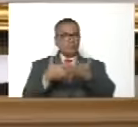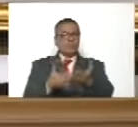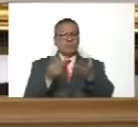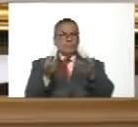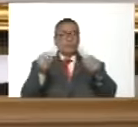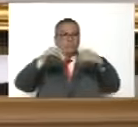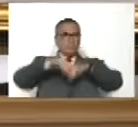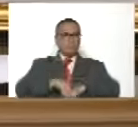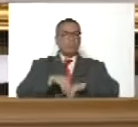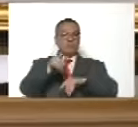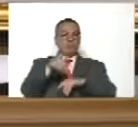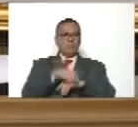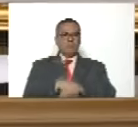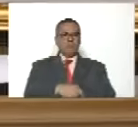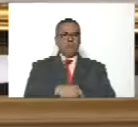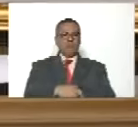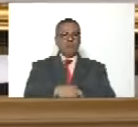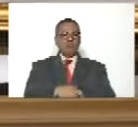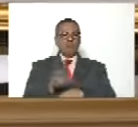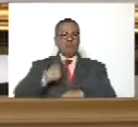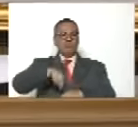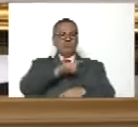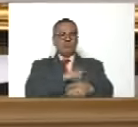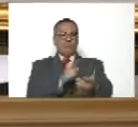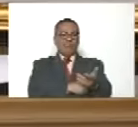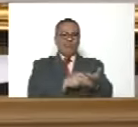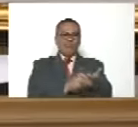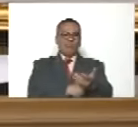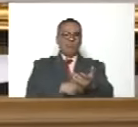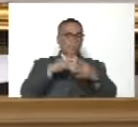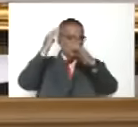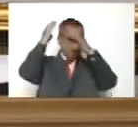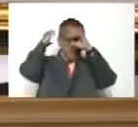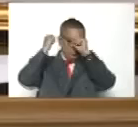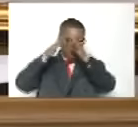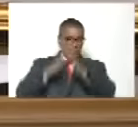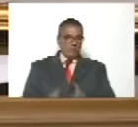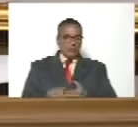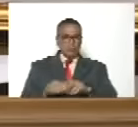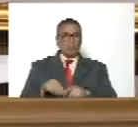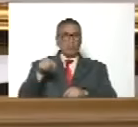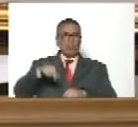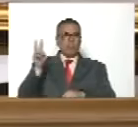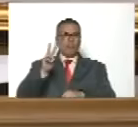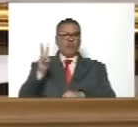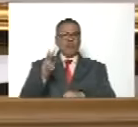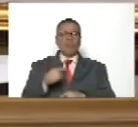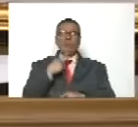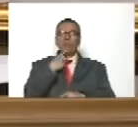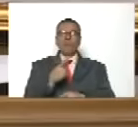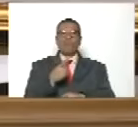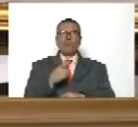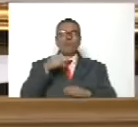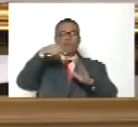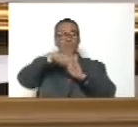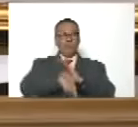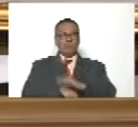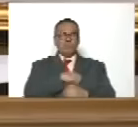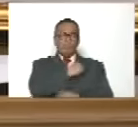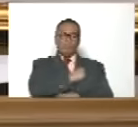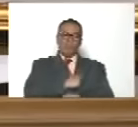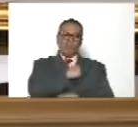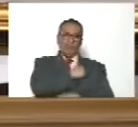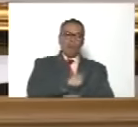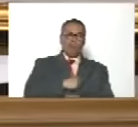este acuerdo a nuestro hermano, el embajador de la República Islámica de Irán en Venezuela, y expresar las profundas